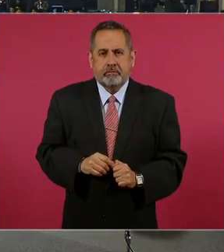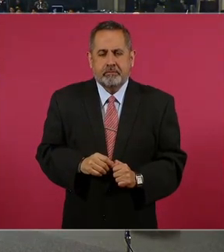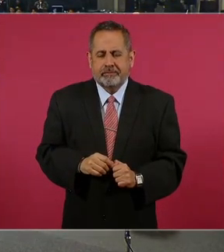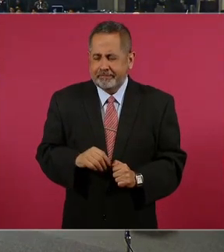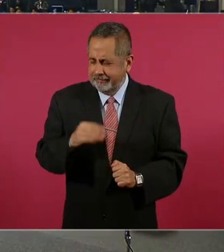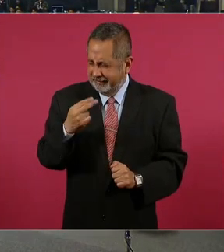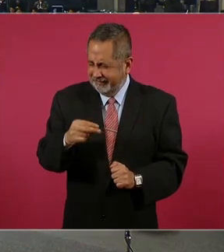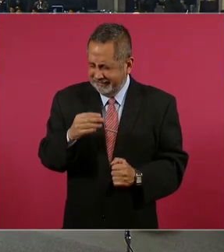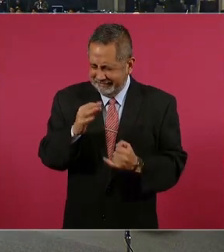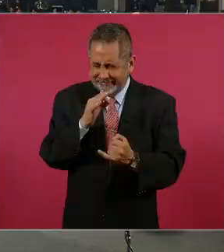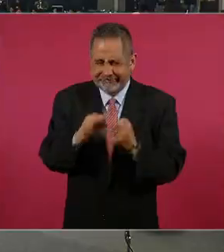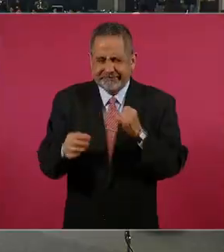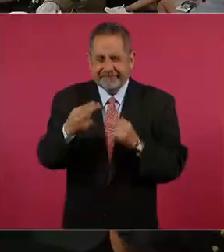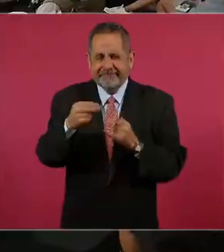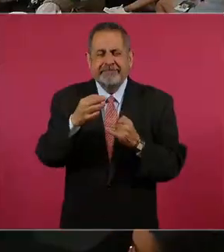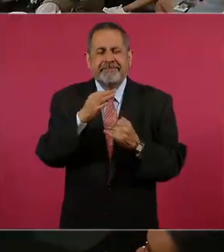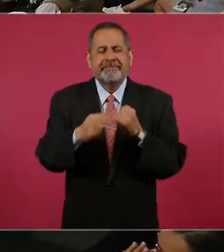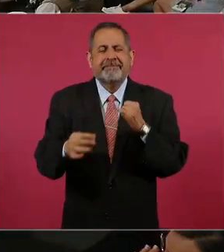¿cómo se apellida?